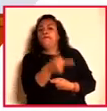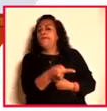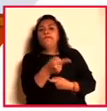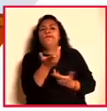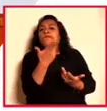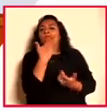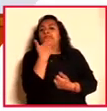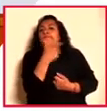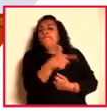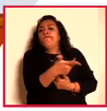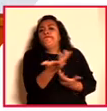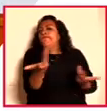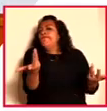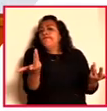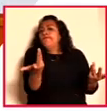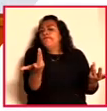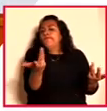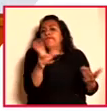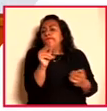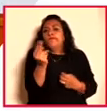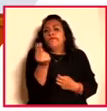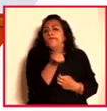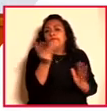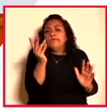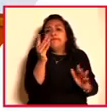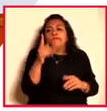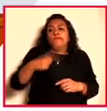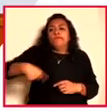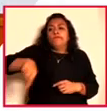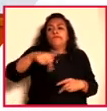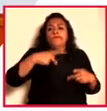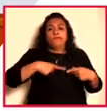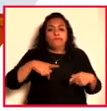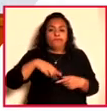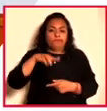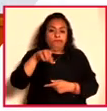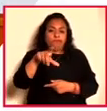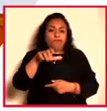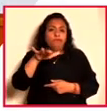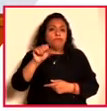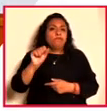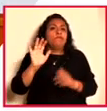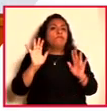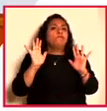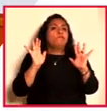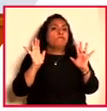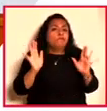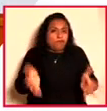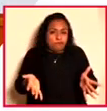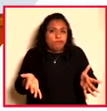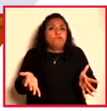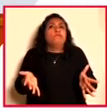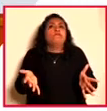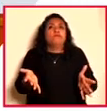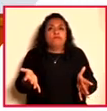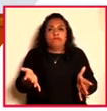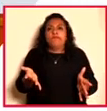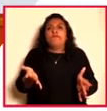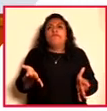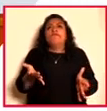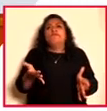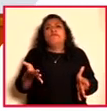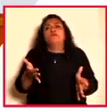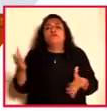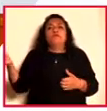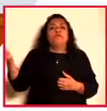sirve. ¿Por qué? Porque ya los mexicas habían, como se dice en las fuentes, ya habían alzado a otro señor, que